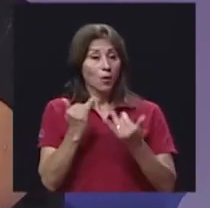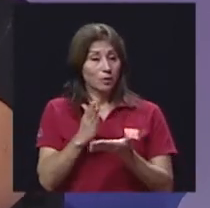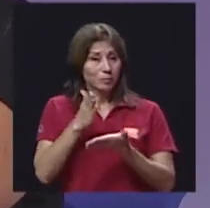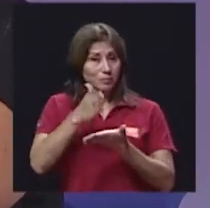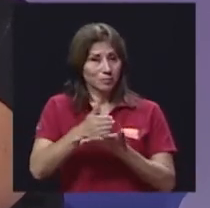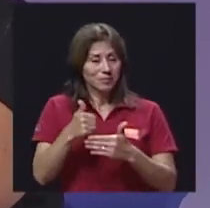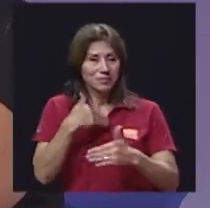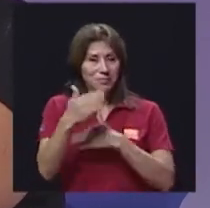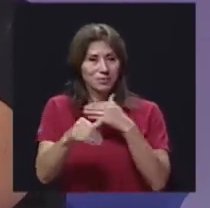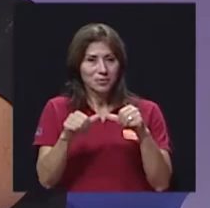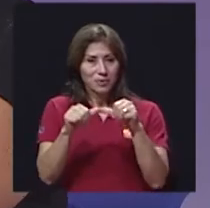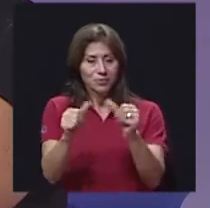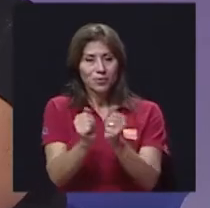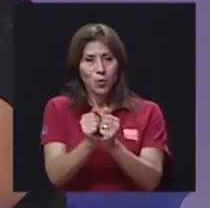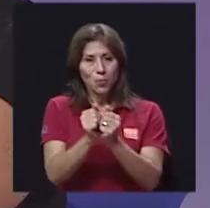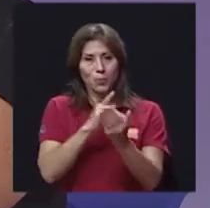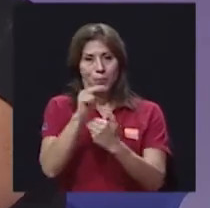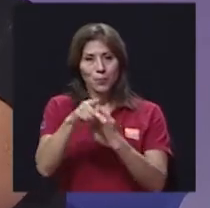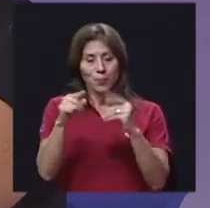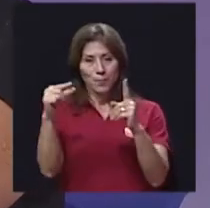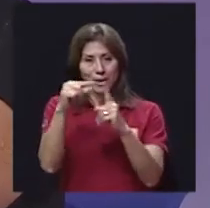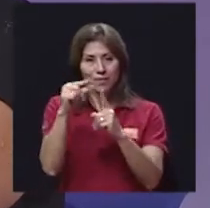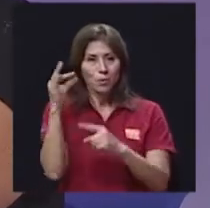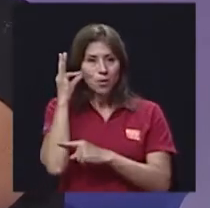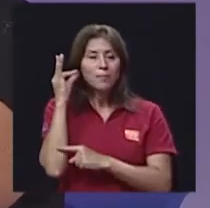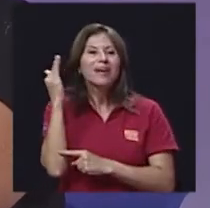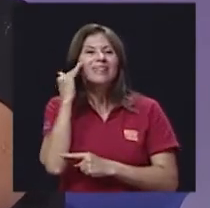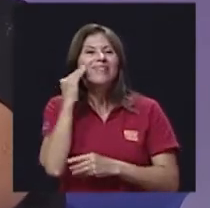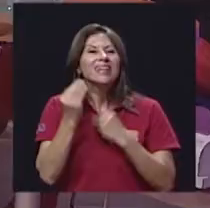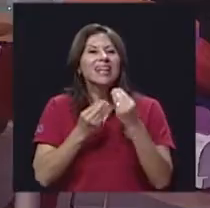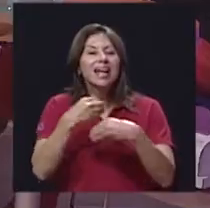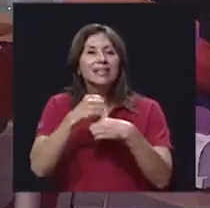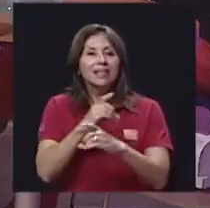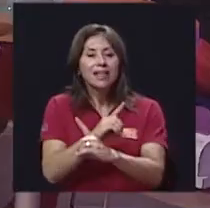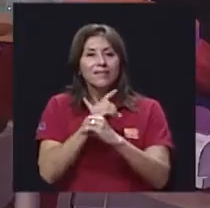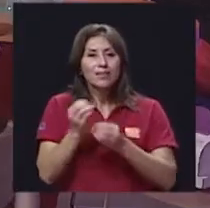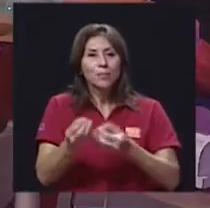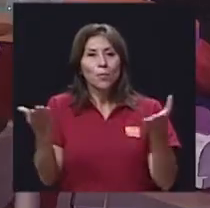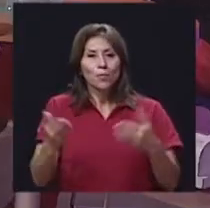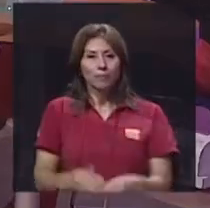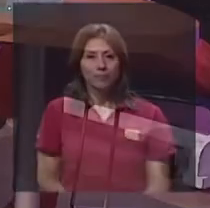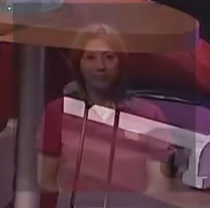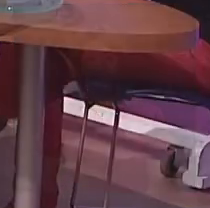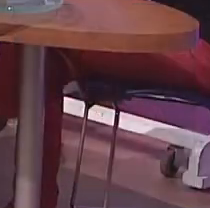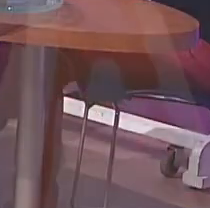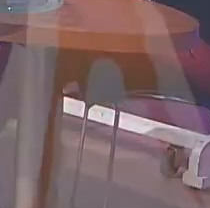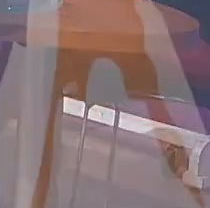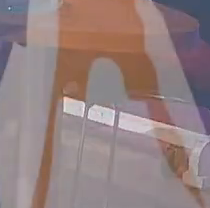regreso con Palabra de Mujer para conocer qué hace la Defensa Pública en esta materia.